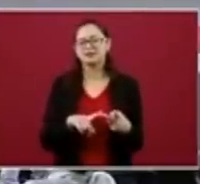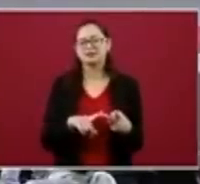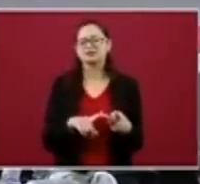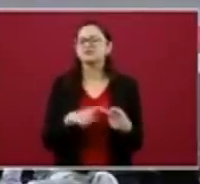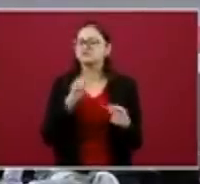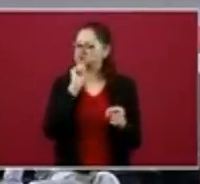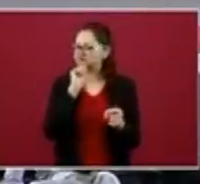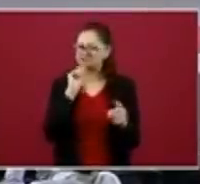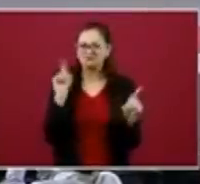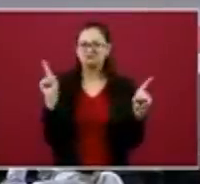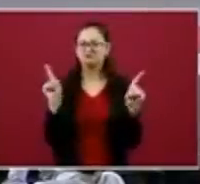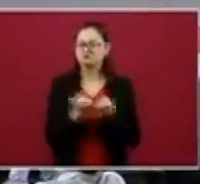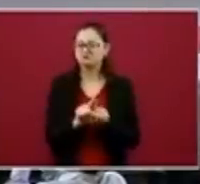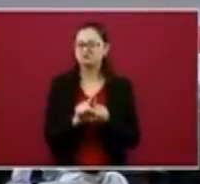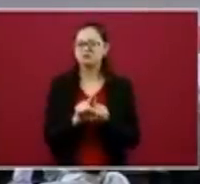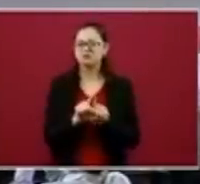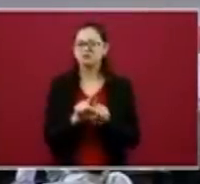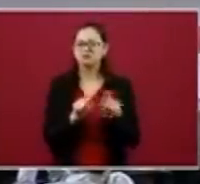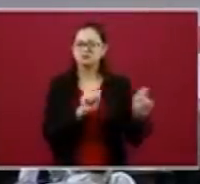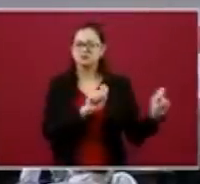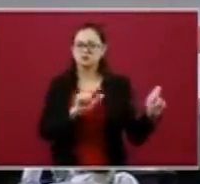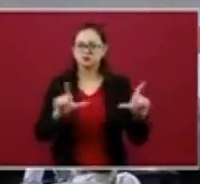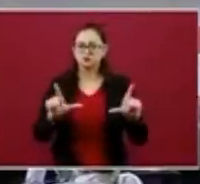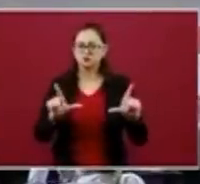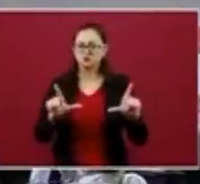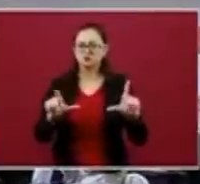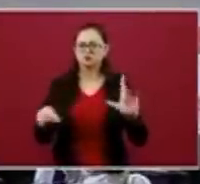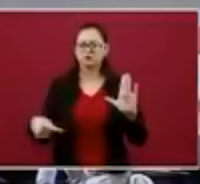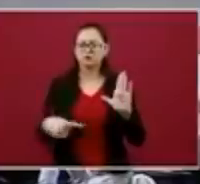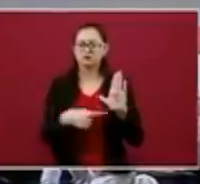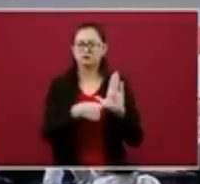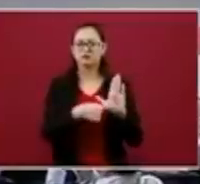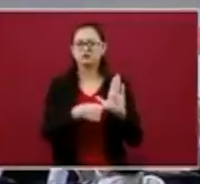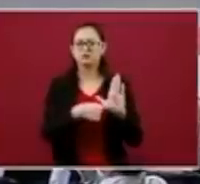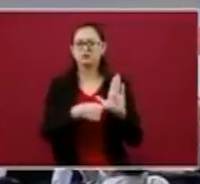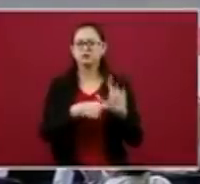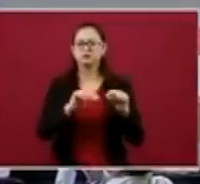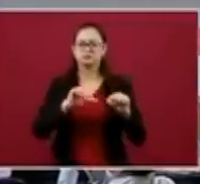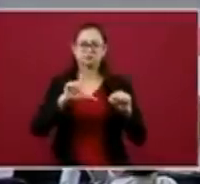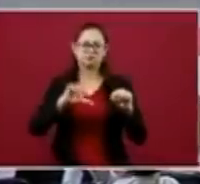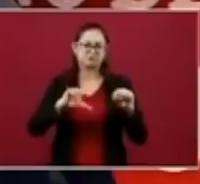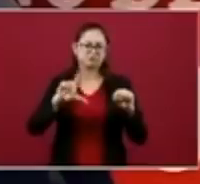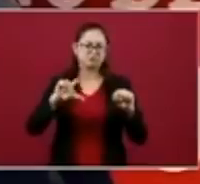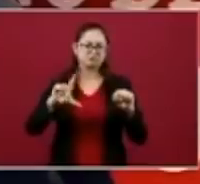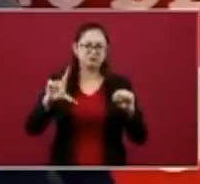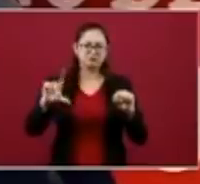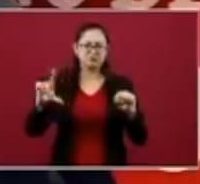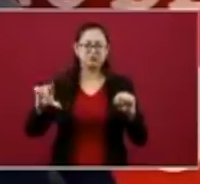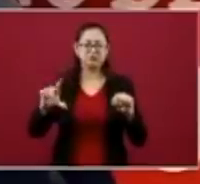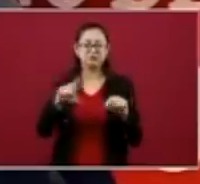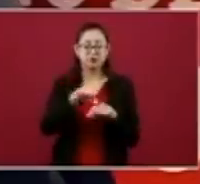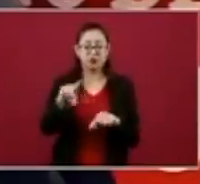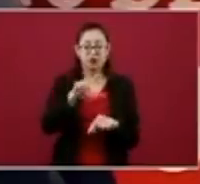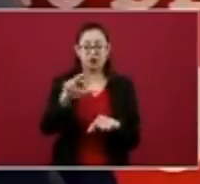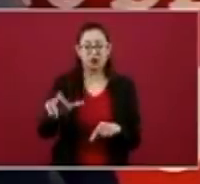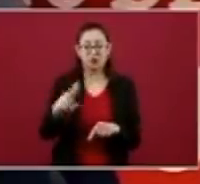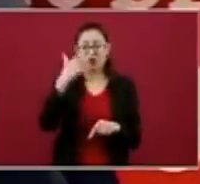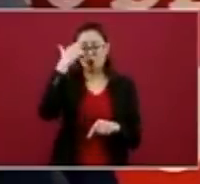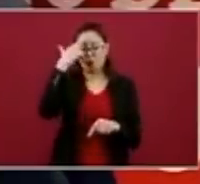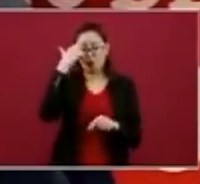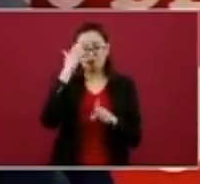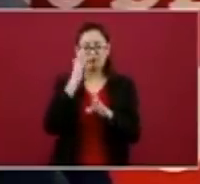observamos lo mismo. Este es el gráfico. Acordémonos que de aquí